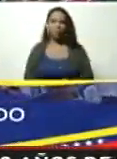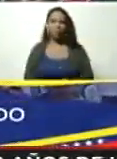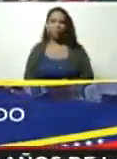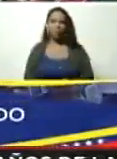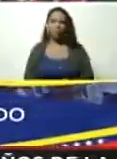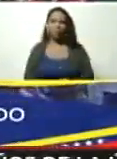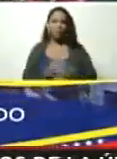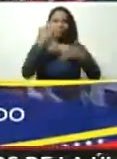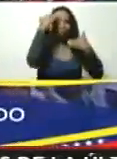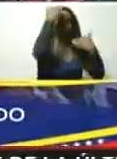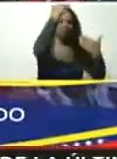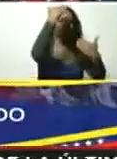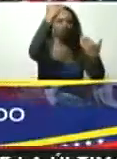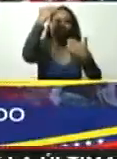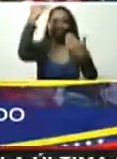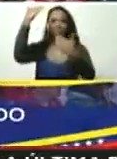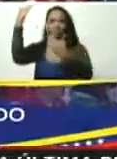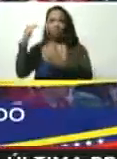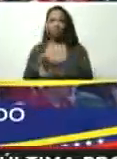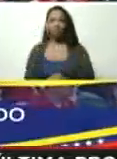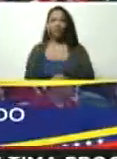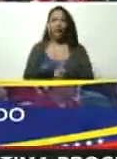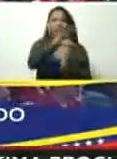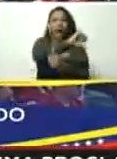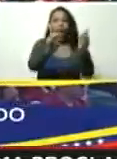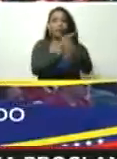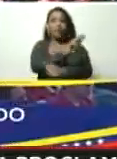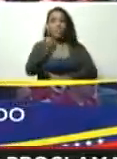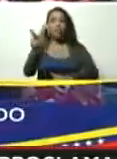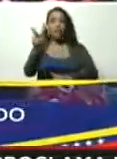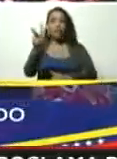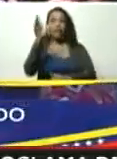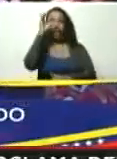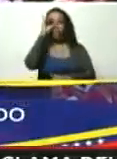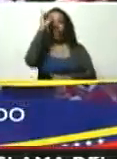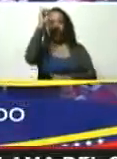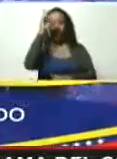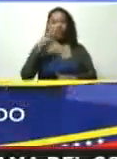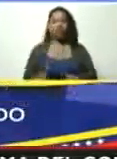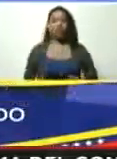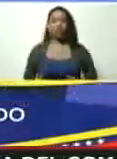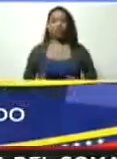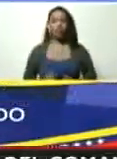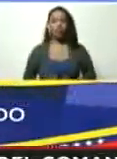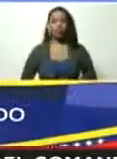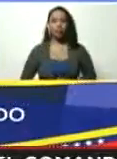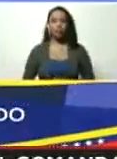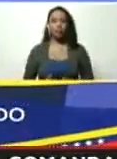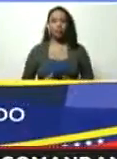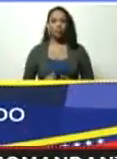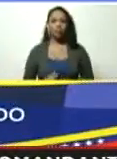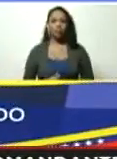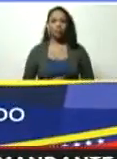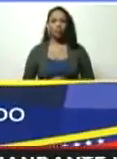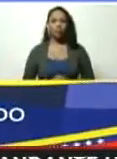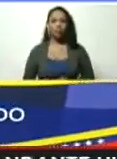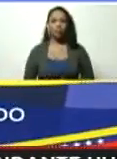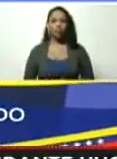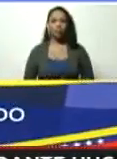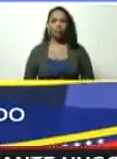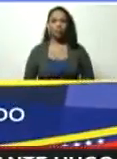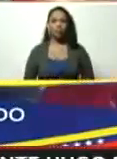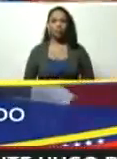Mi saludo a la vicepresidenta ejecutiva, compañera Delcy Eloína